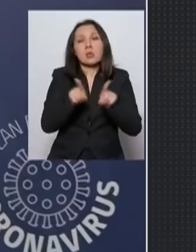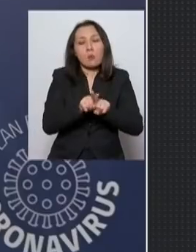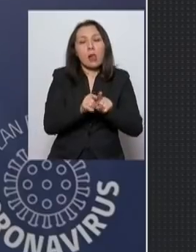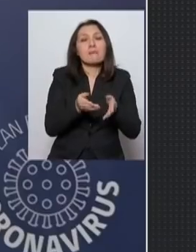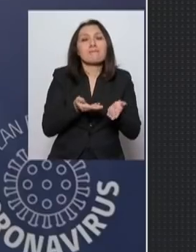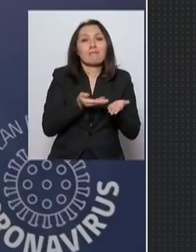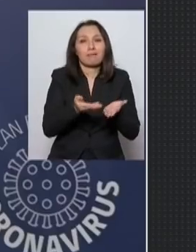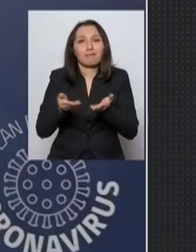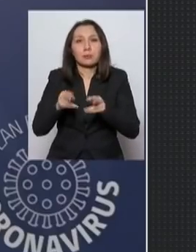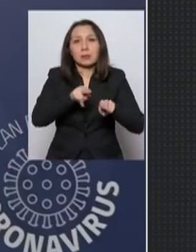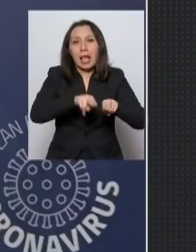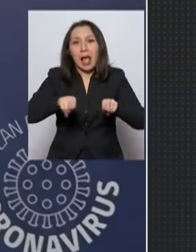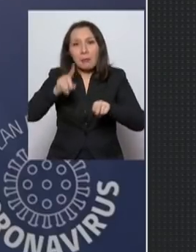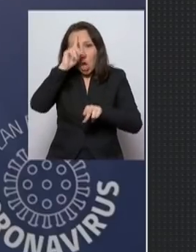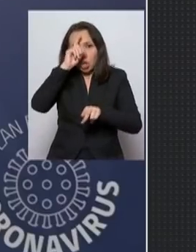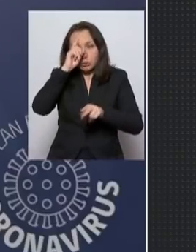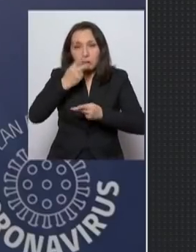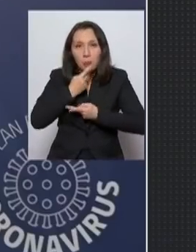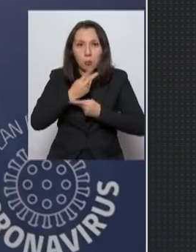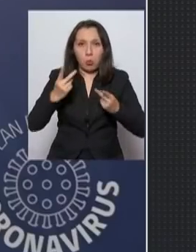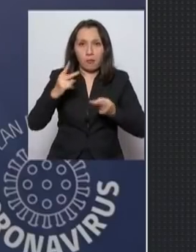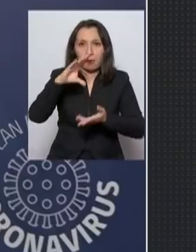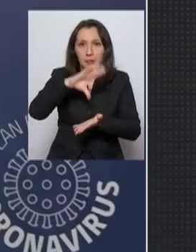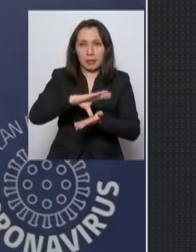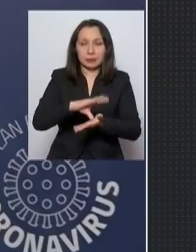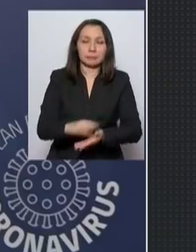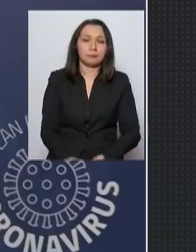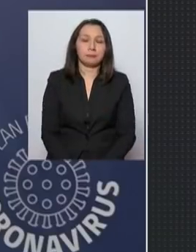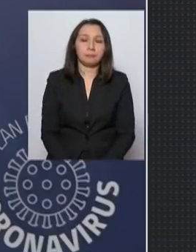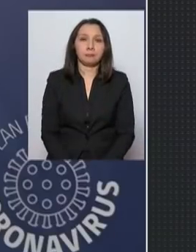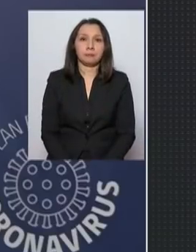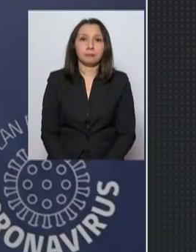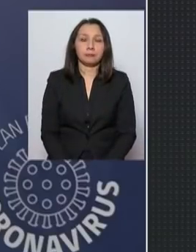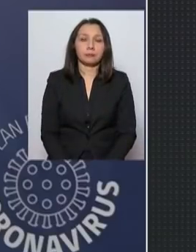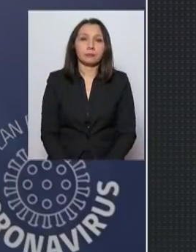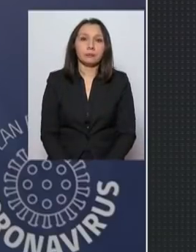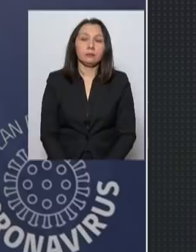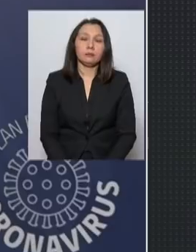sobre todo en los hospitales públicos de nuestro país.